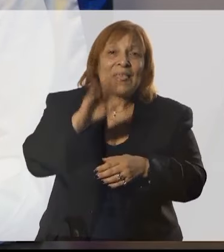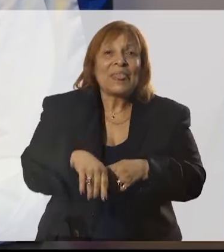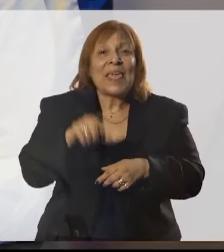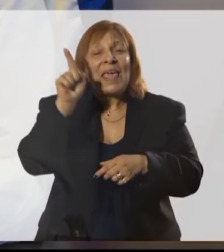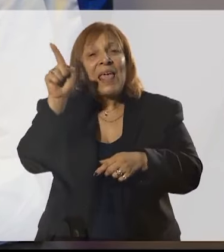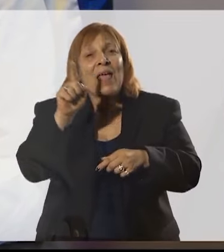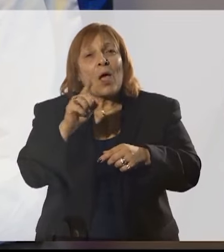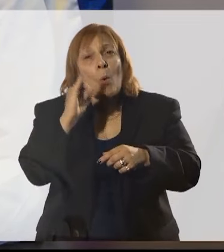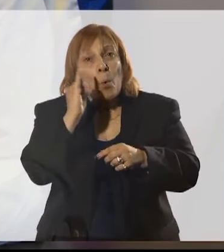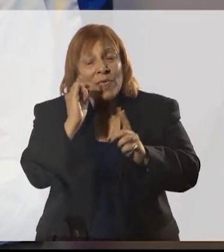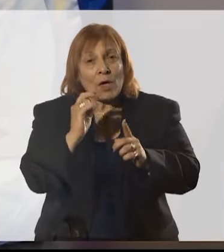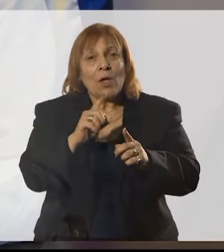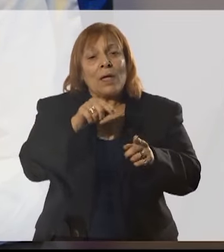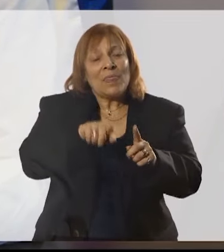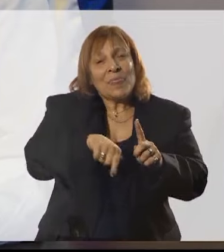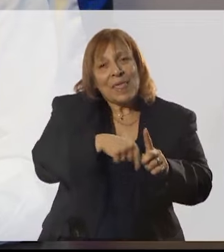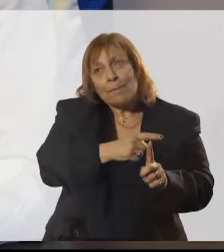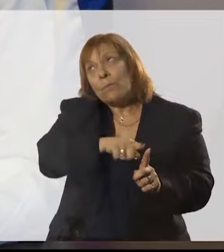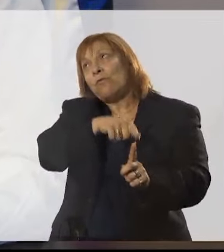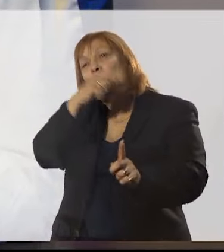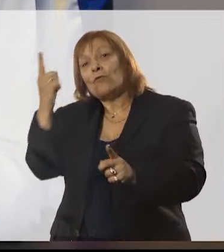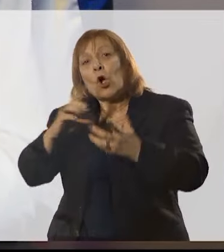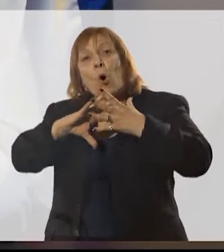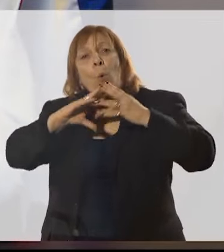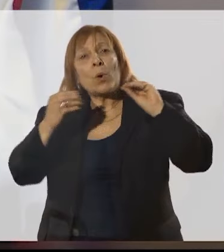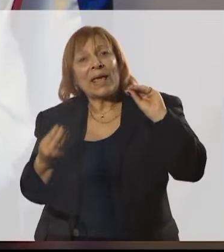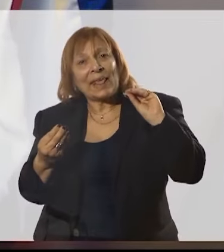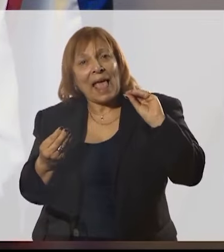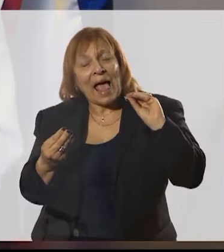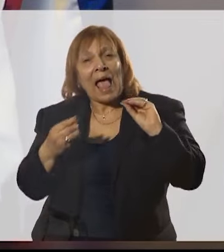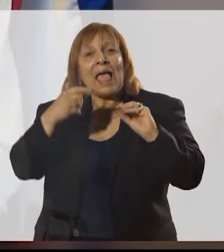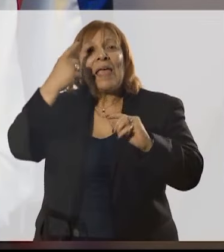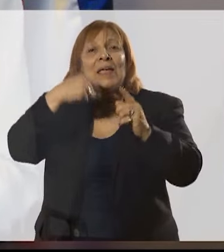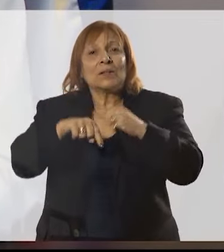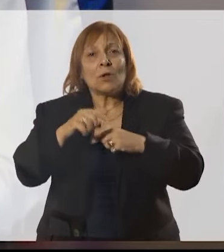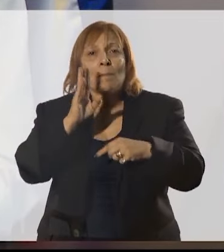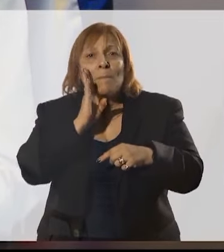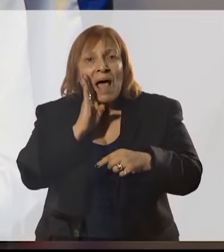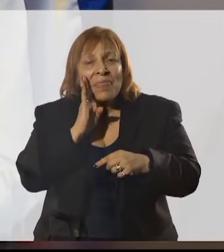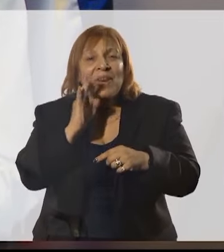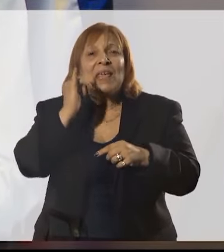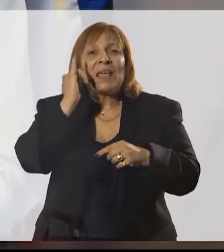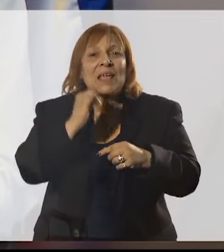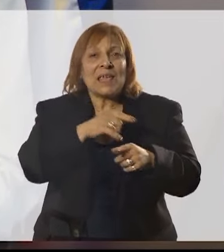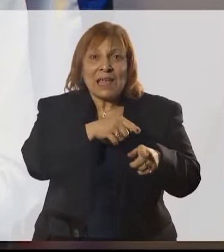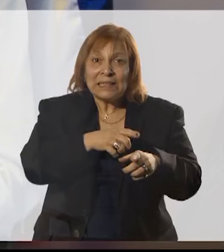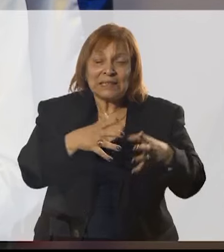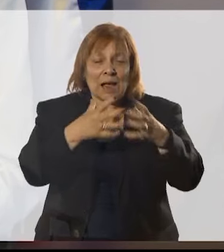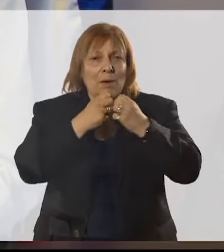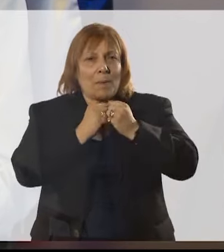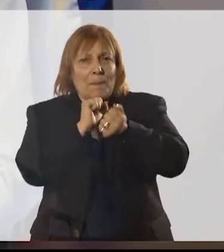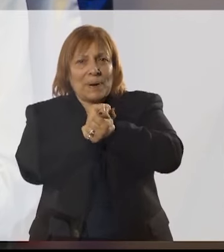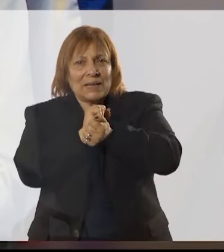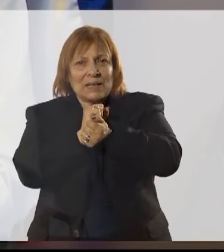familiares volvió a Hungría años después junto a su madre y hermana fue tomada prisionera por los